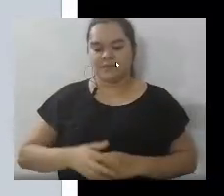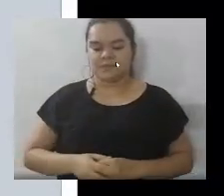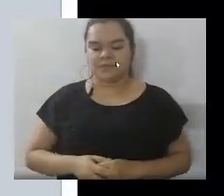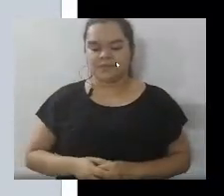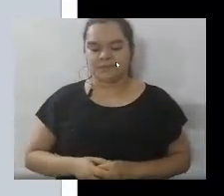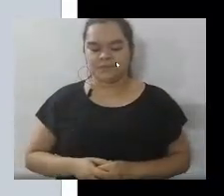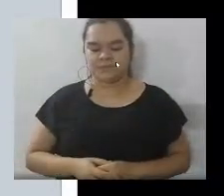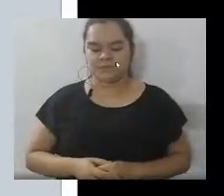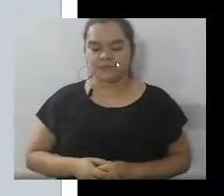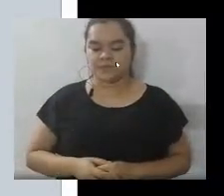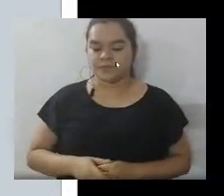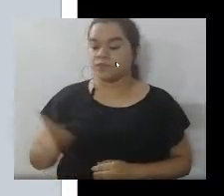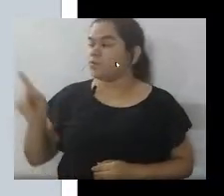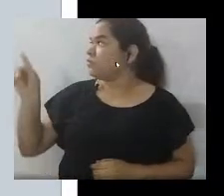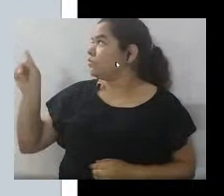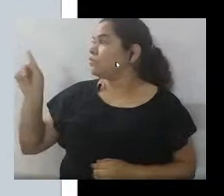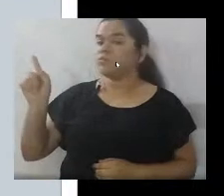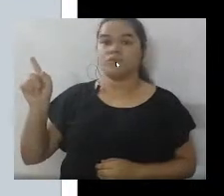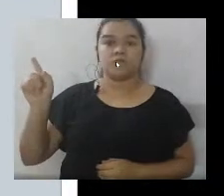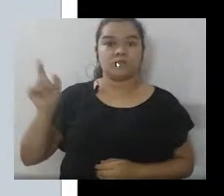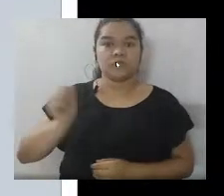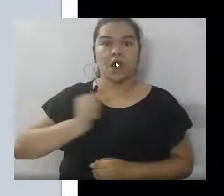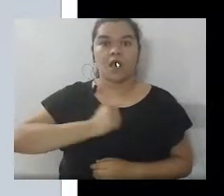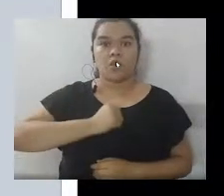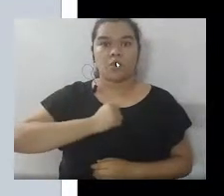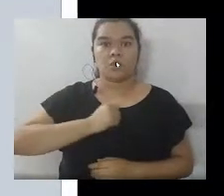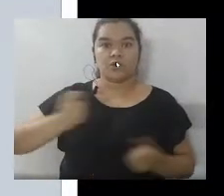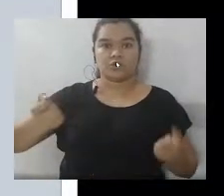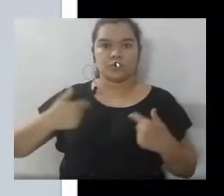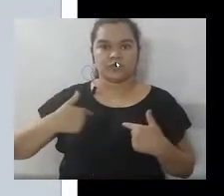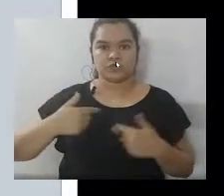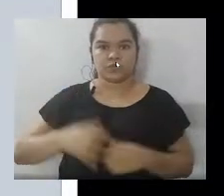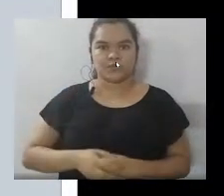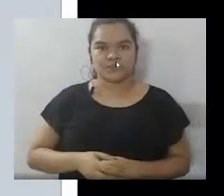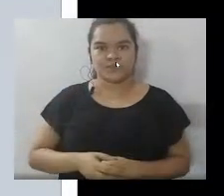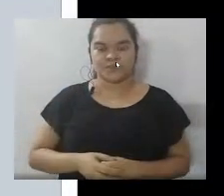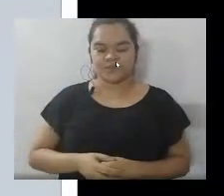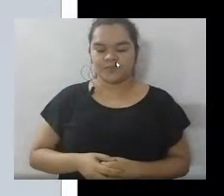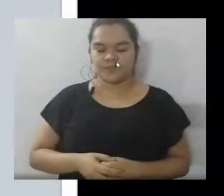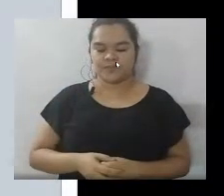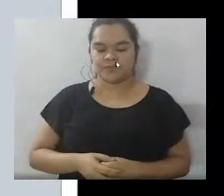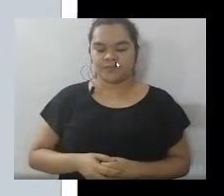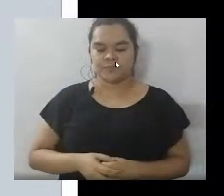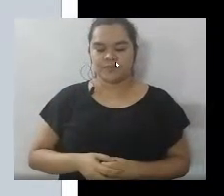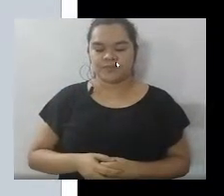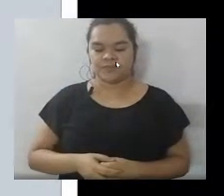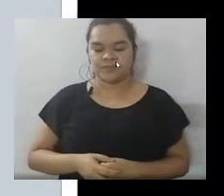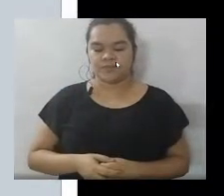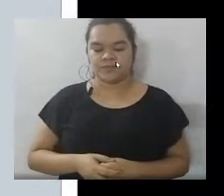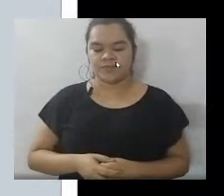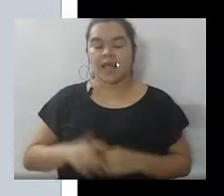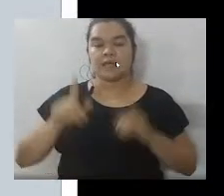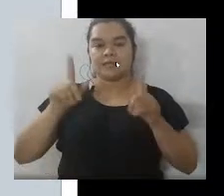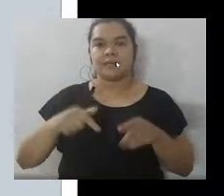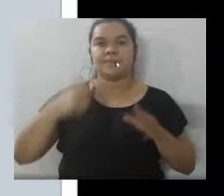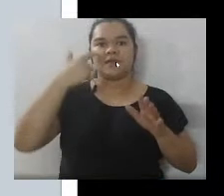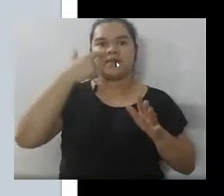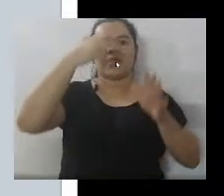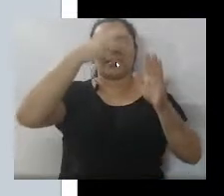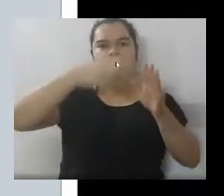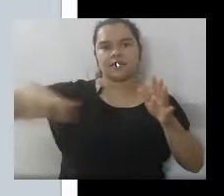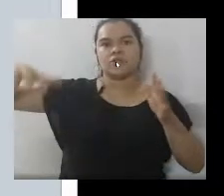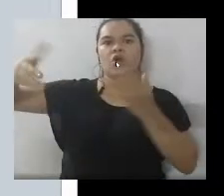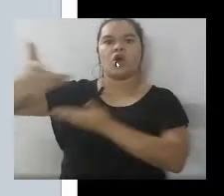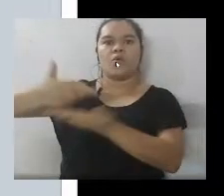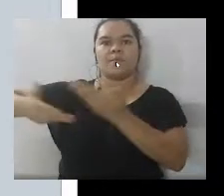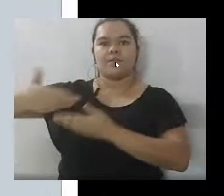Estos son nuestros alumnos. Hacemos también extensión. Ahora Luciano les va a hablar un poco de esto, qué quiere